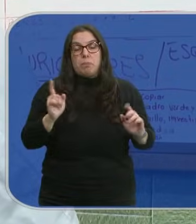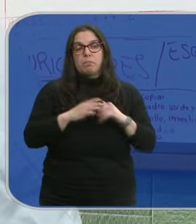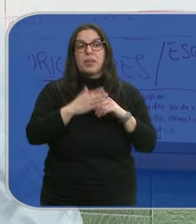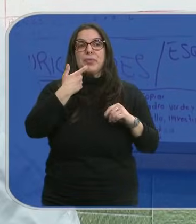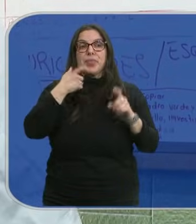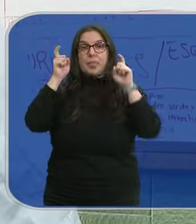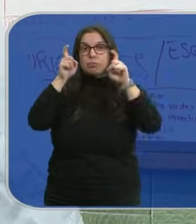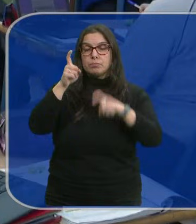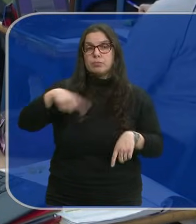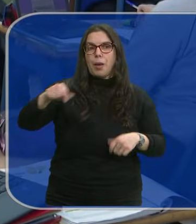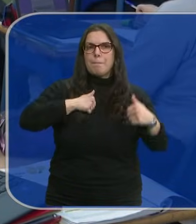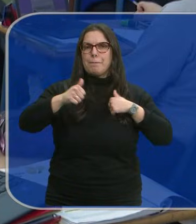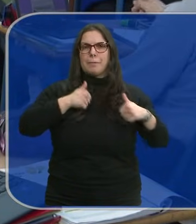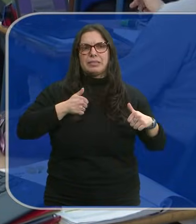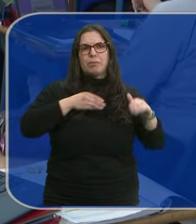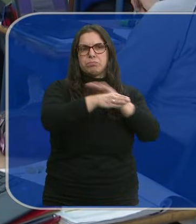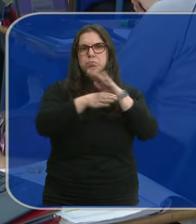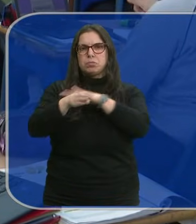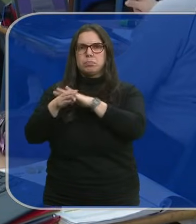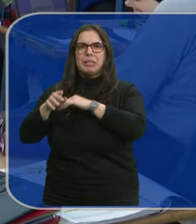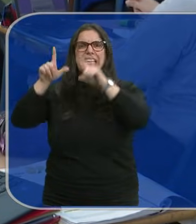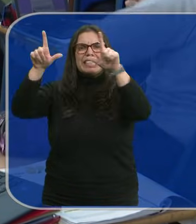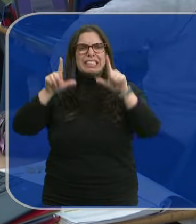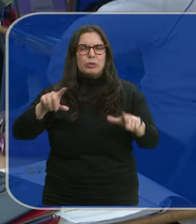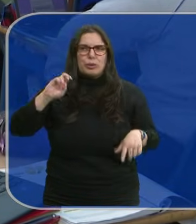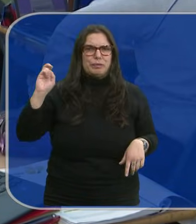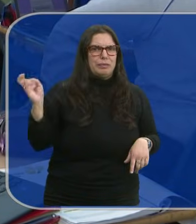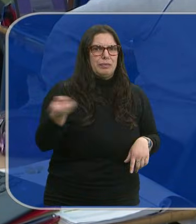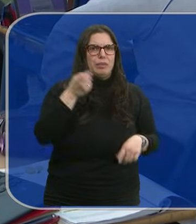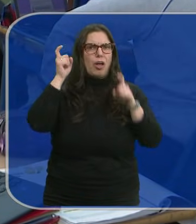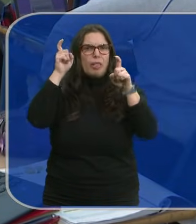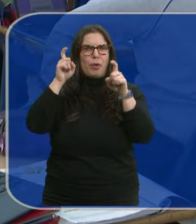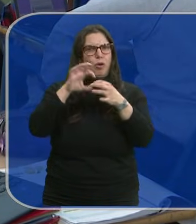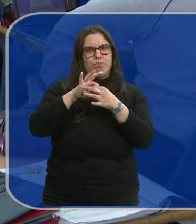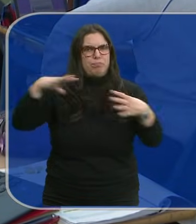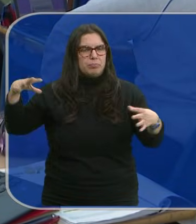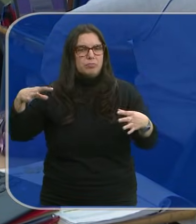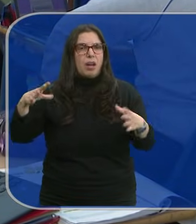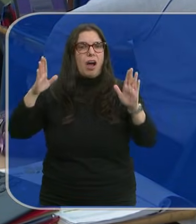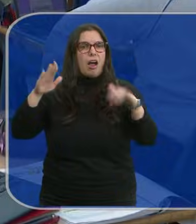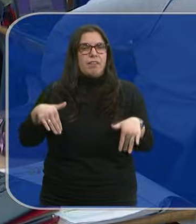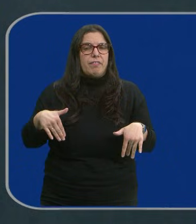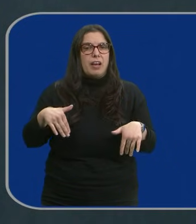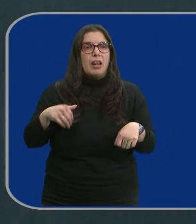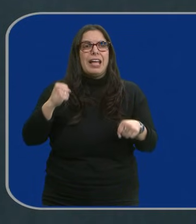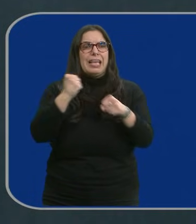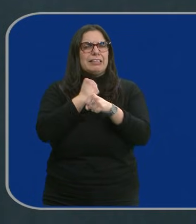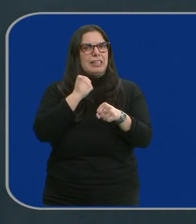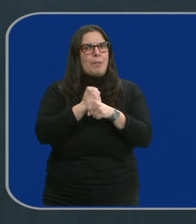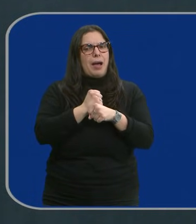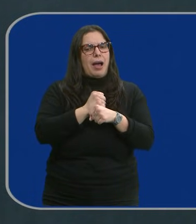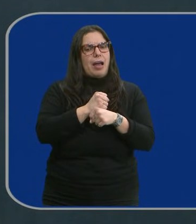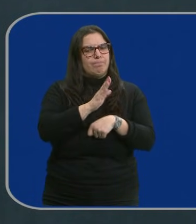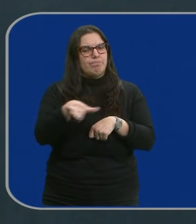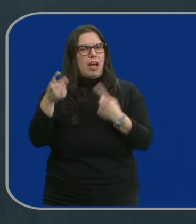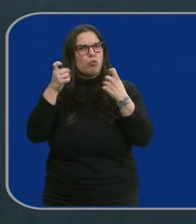los docentes en que al máster acceden egresados de titulaciones que no tienen nada que ver con la educación y que van a trabajar en etapas muy